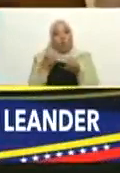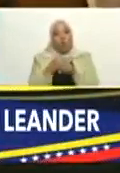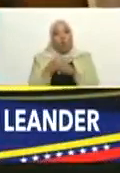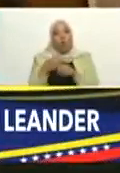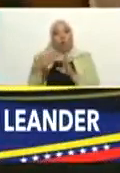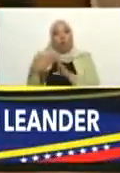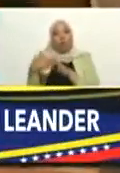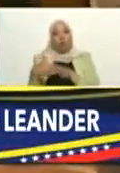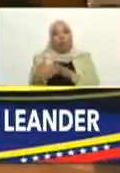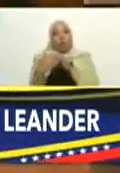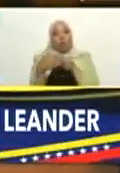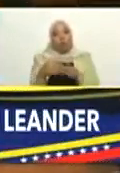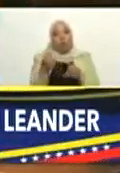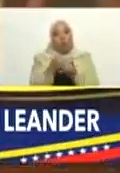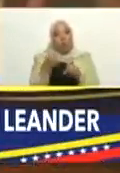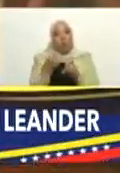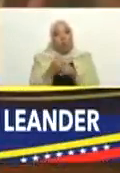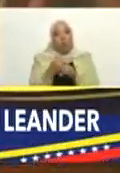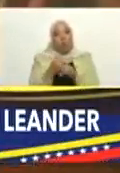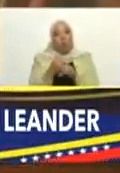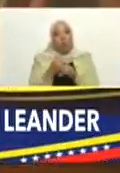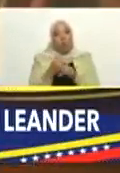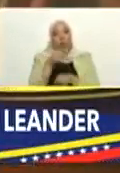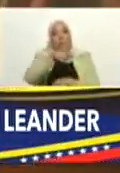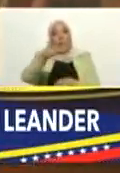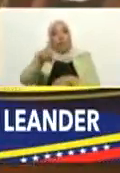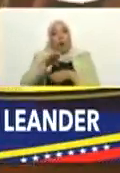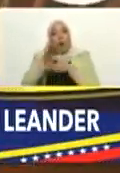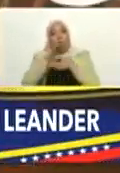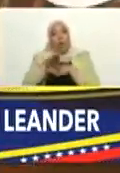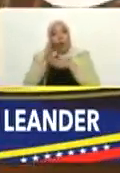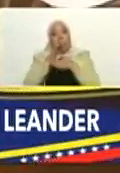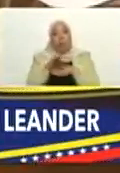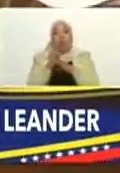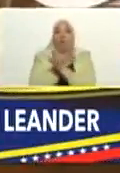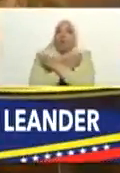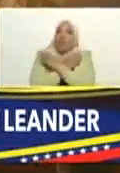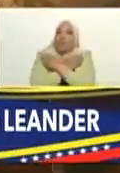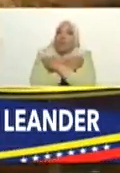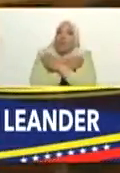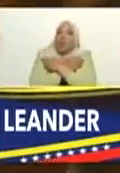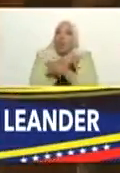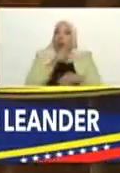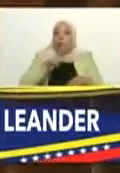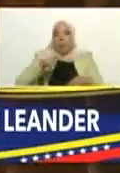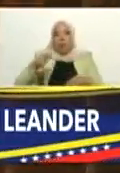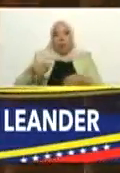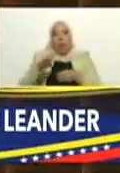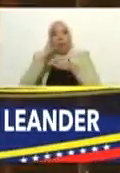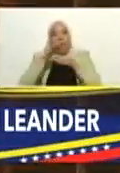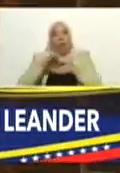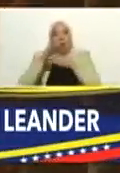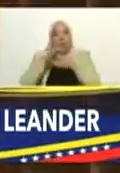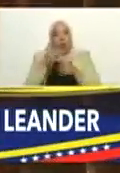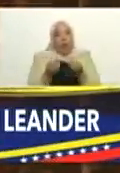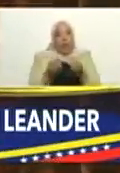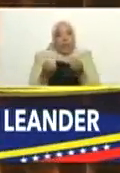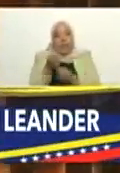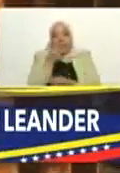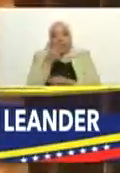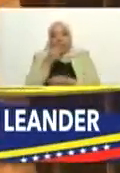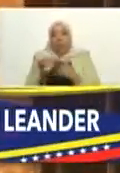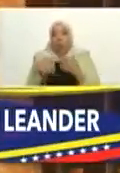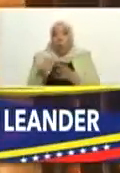barco, con todas las guardaparques. Hoy en su día, felicitaciones a todas y a todos los guardaparques de